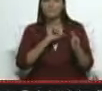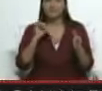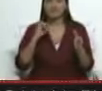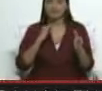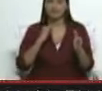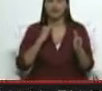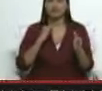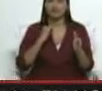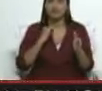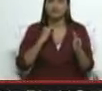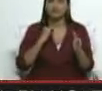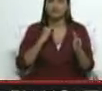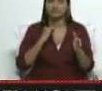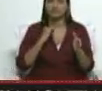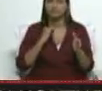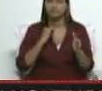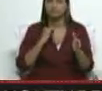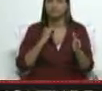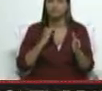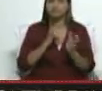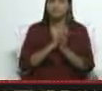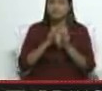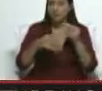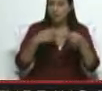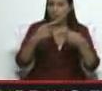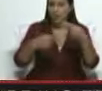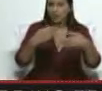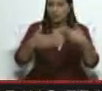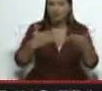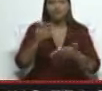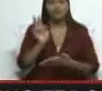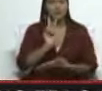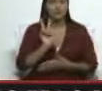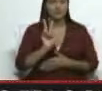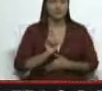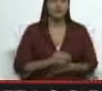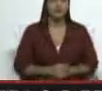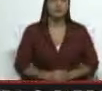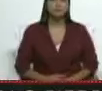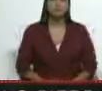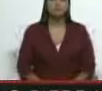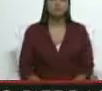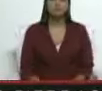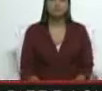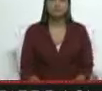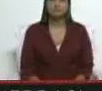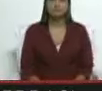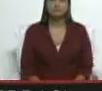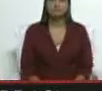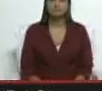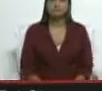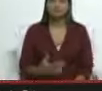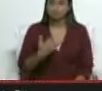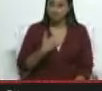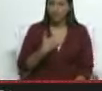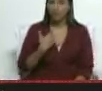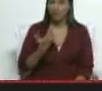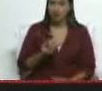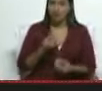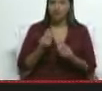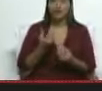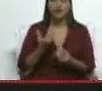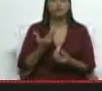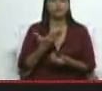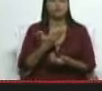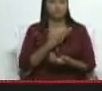herramienta fundamental del Progreso de veneuela vamos a ser presidente de Venezuela